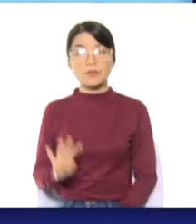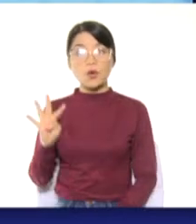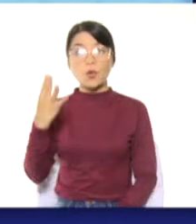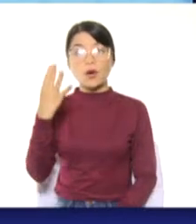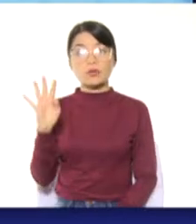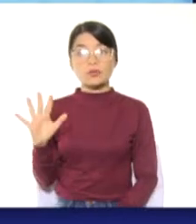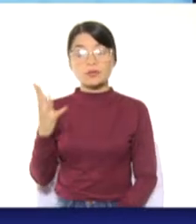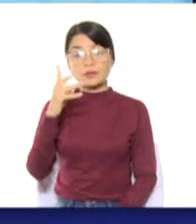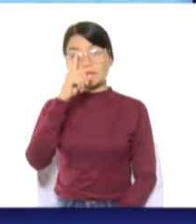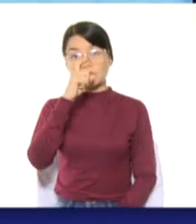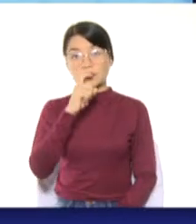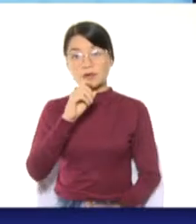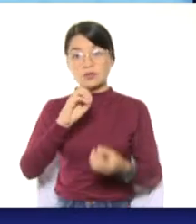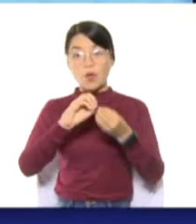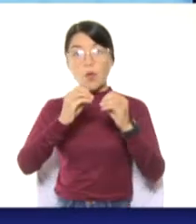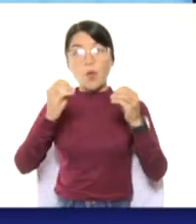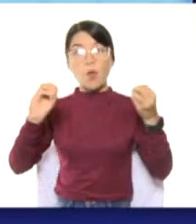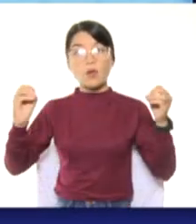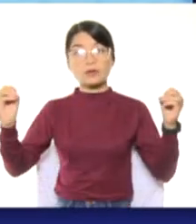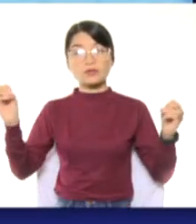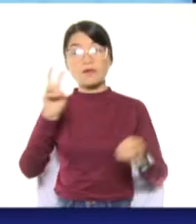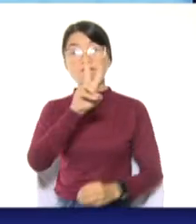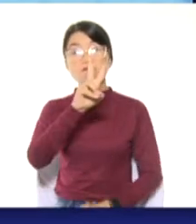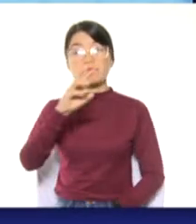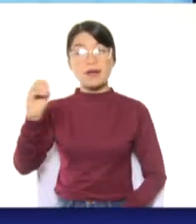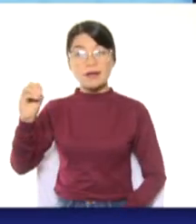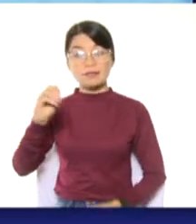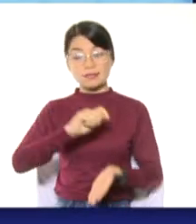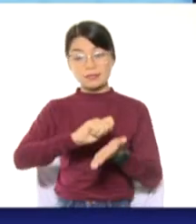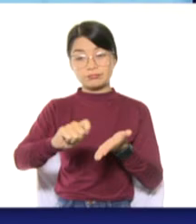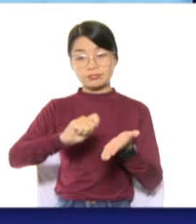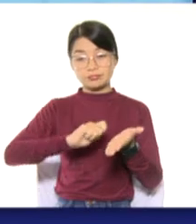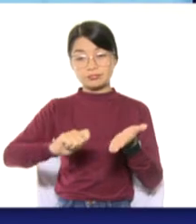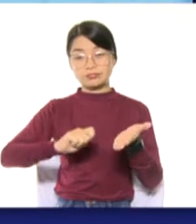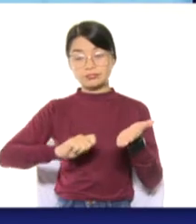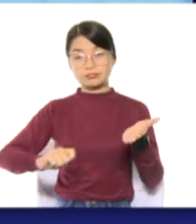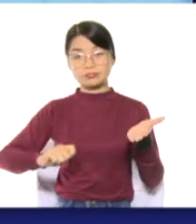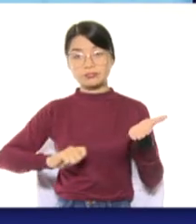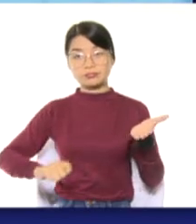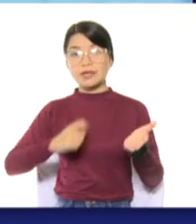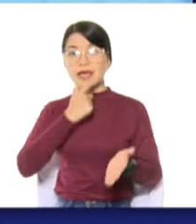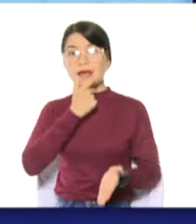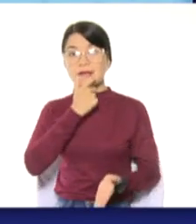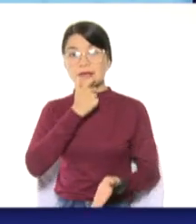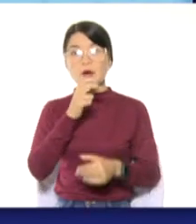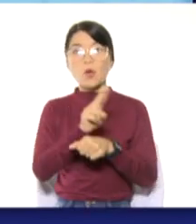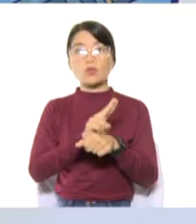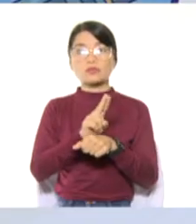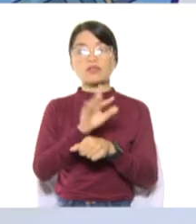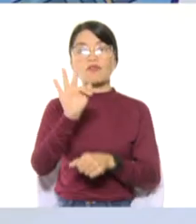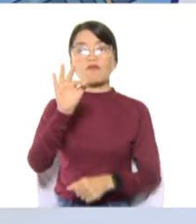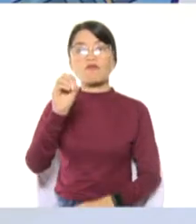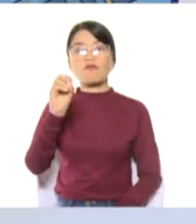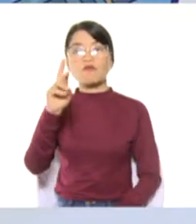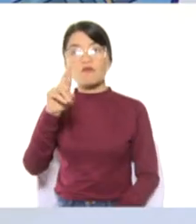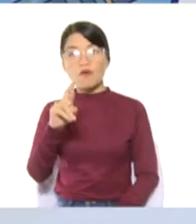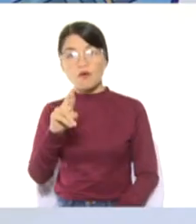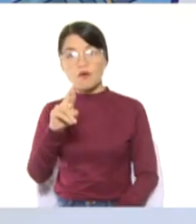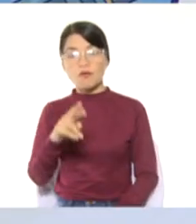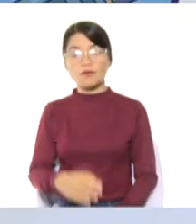año vamos a hacer 20 oraciones en inglés, ¿verdad? Utilizando for, since o ago, ¿ok? Esas tres que